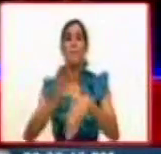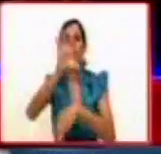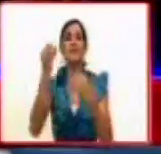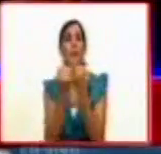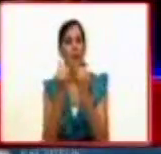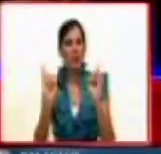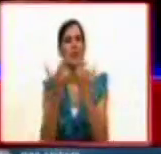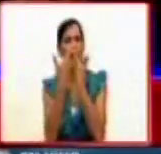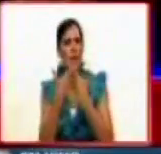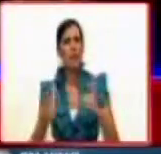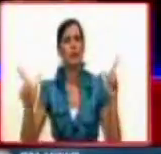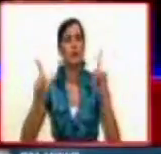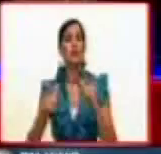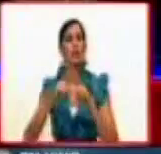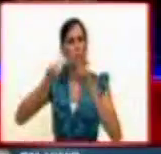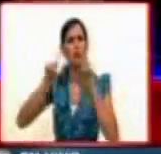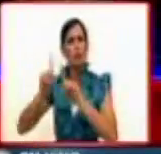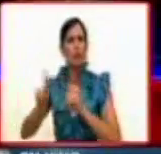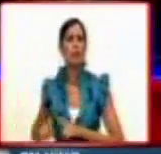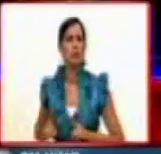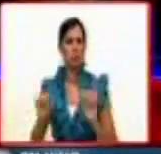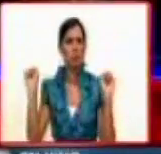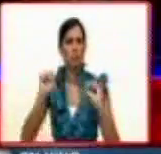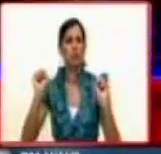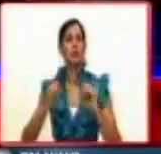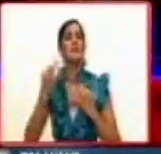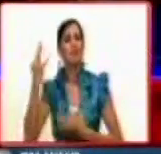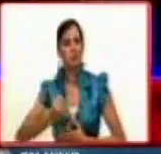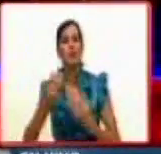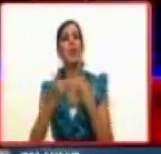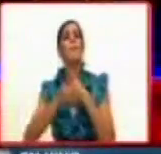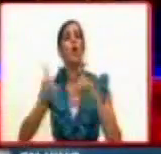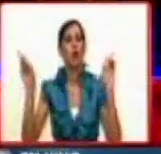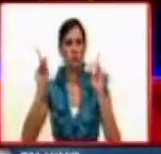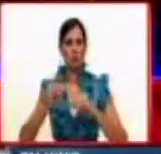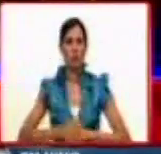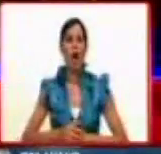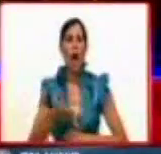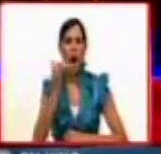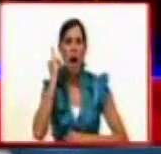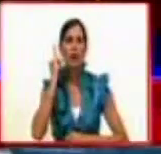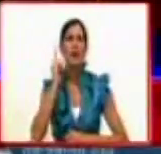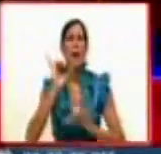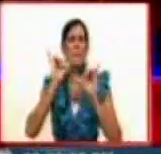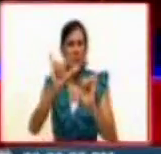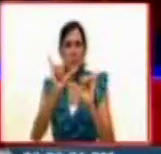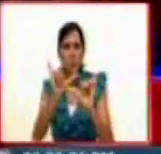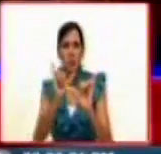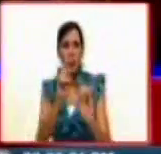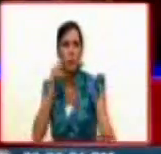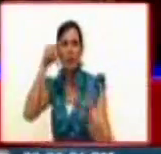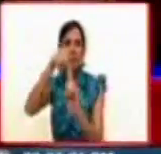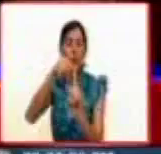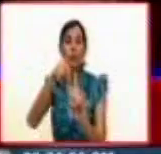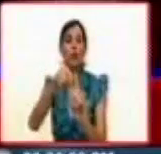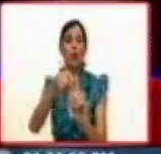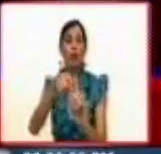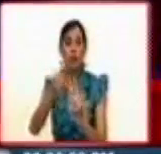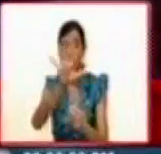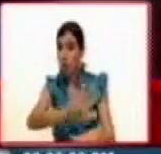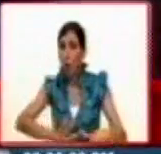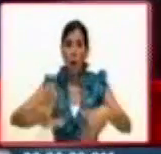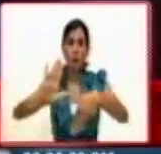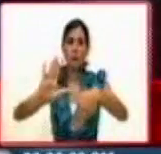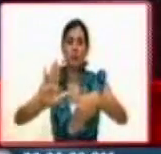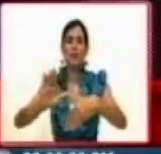soberanos, diversos y legitimados por la democracia, que actúan sobre una misma agenda hemisférica en